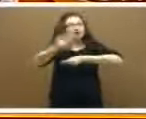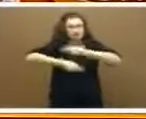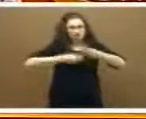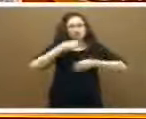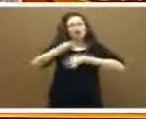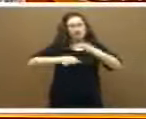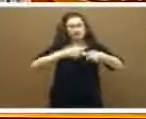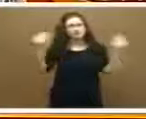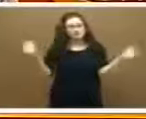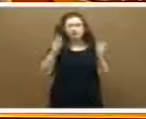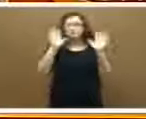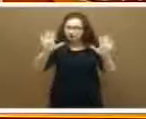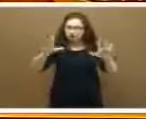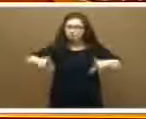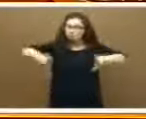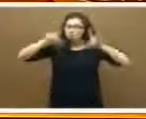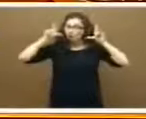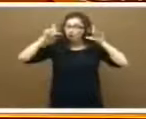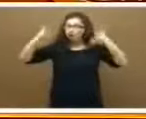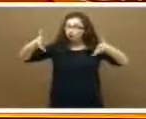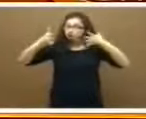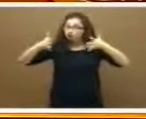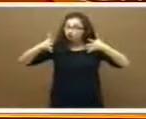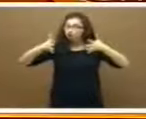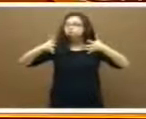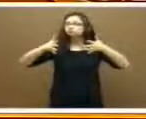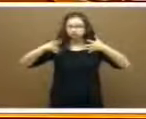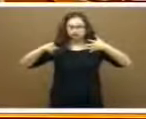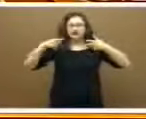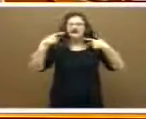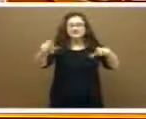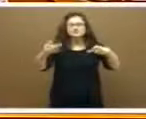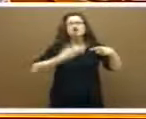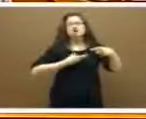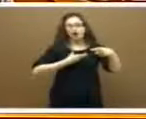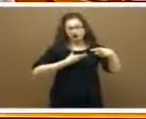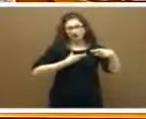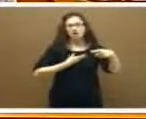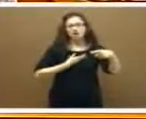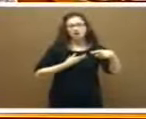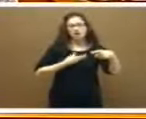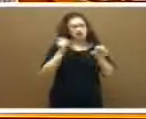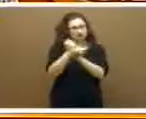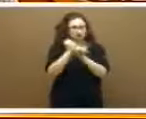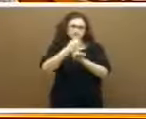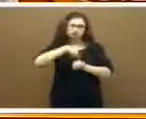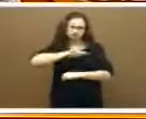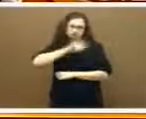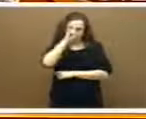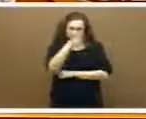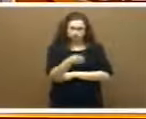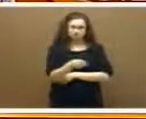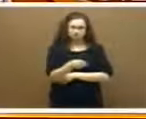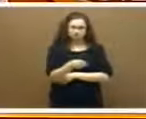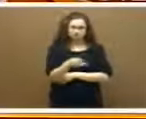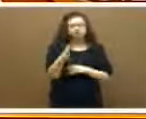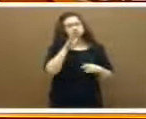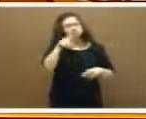los protagonistas de esos consejos de salud están en el ámbito local, labor que respetamos, para que